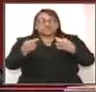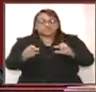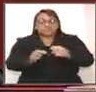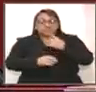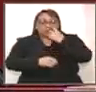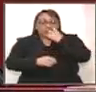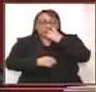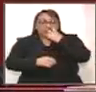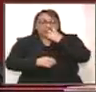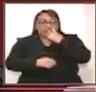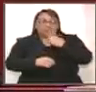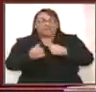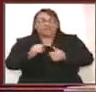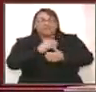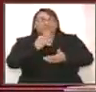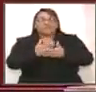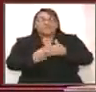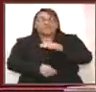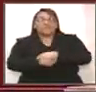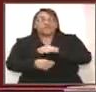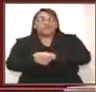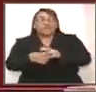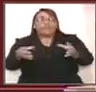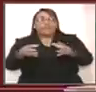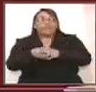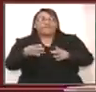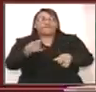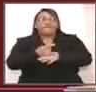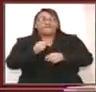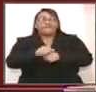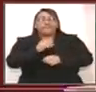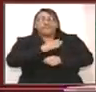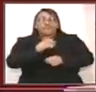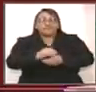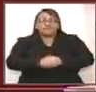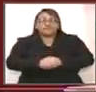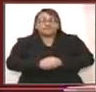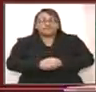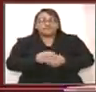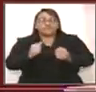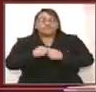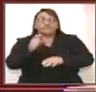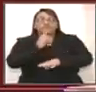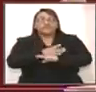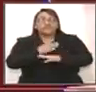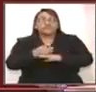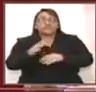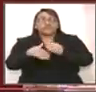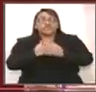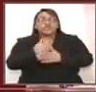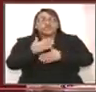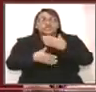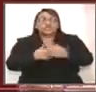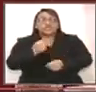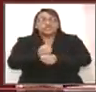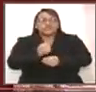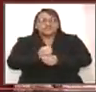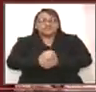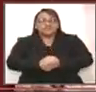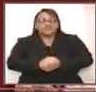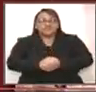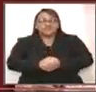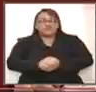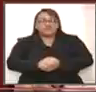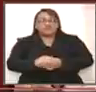públicas. Dado que la corrupción constituye una amenaza para la gobernabilidad, para el desarrollo sustentable, los procesos democráticos y